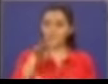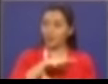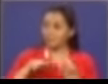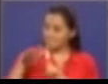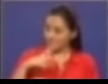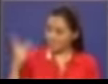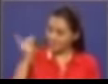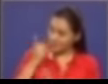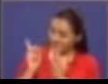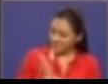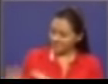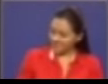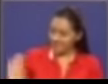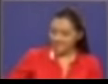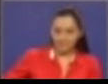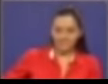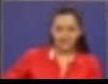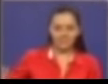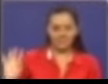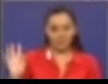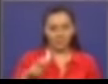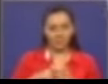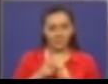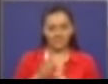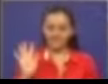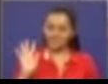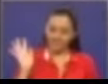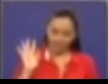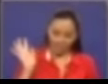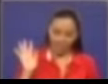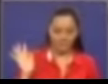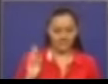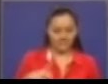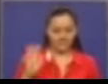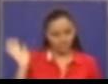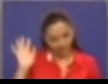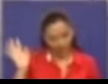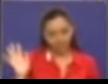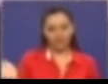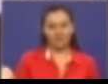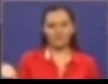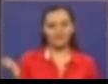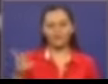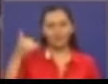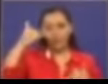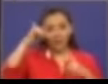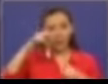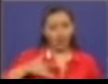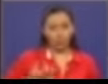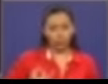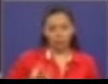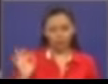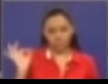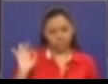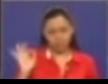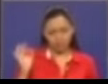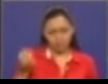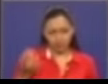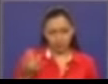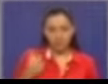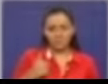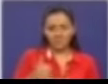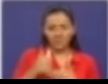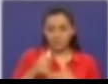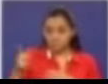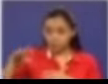cause ningún problema. No, eso es, la vaca no siente nada y esto es para beneficio de la humanidad,